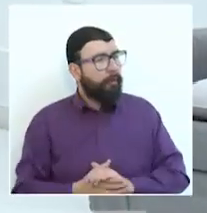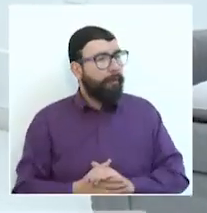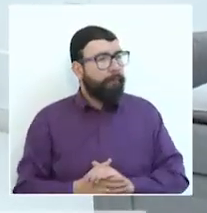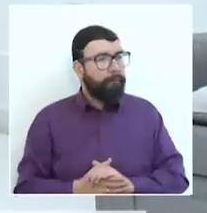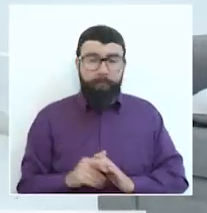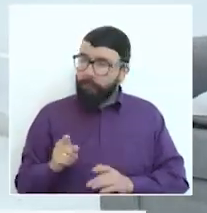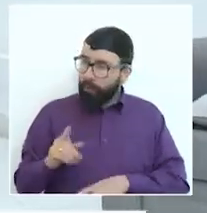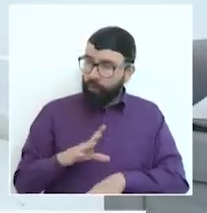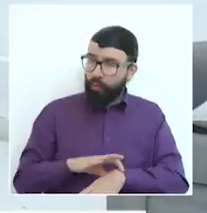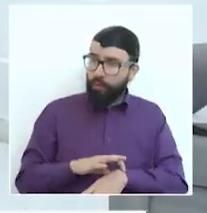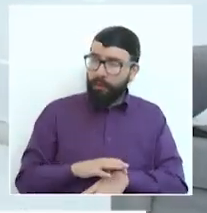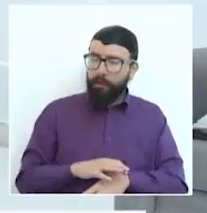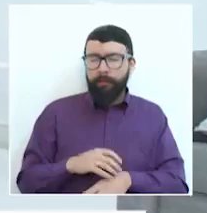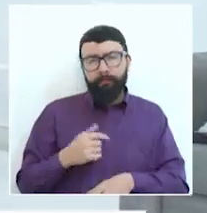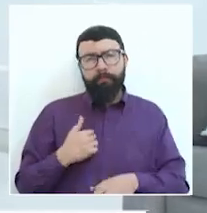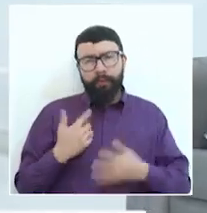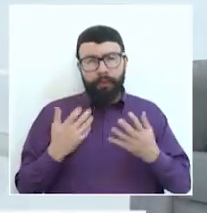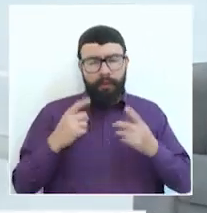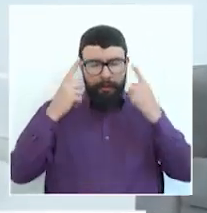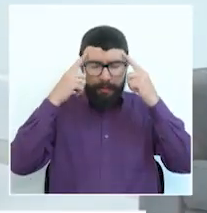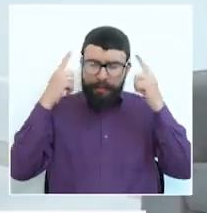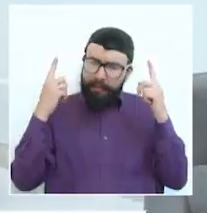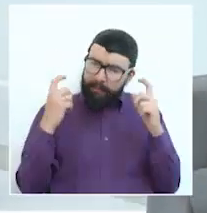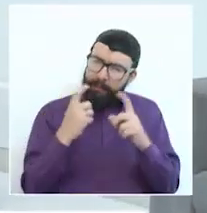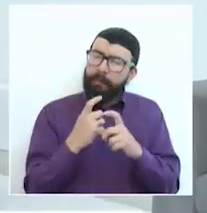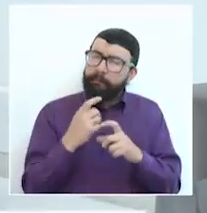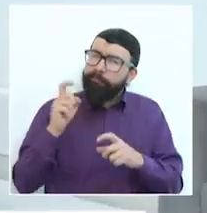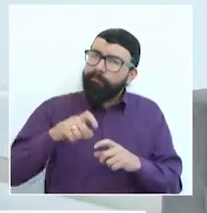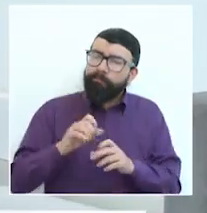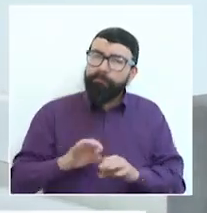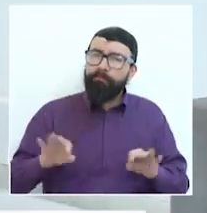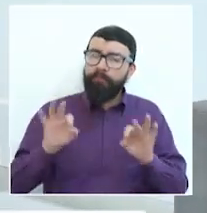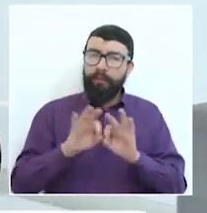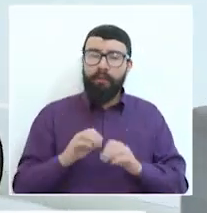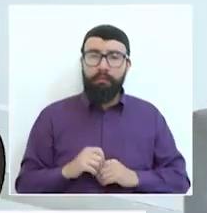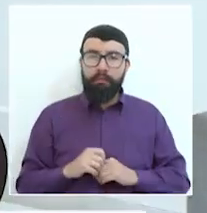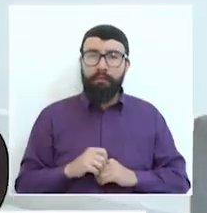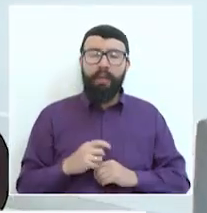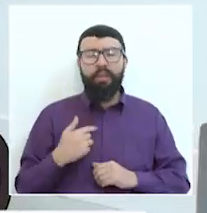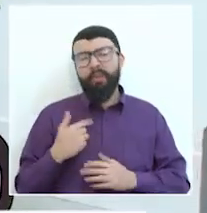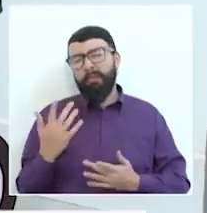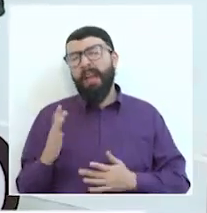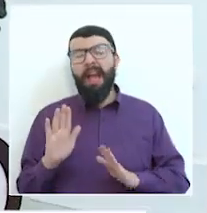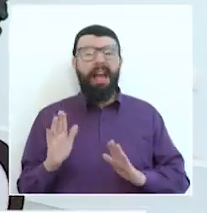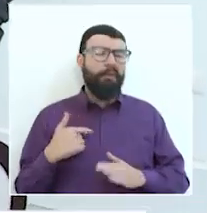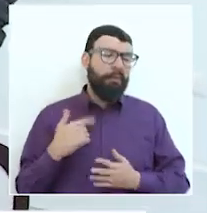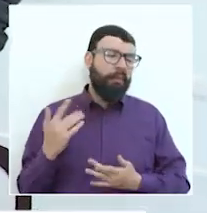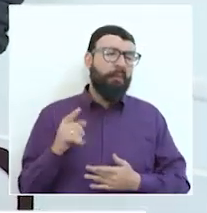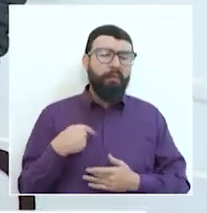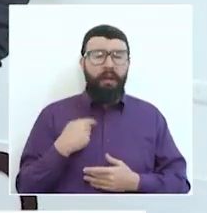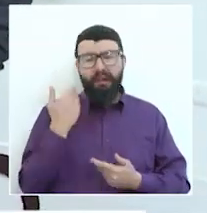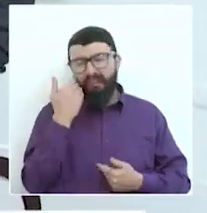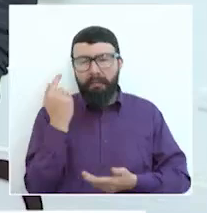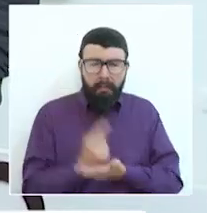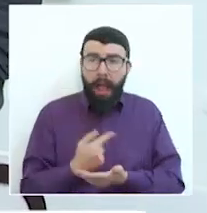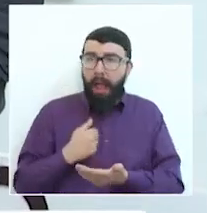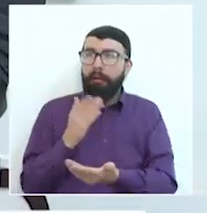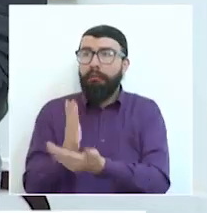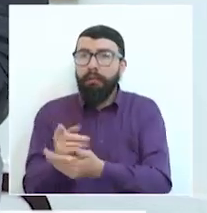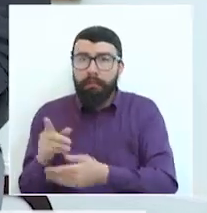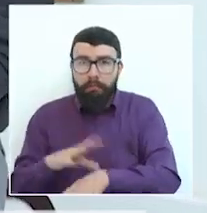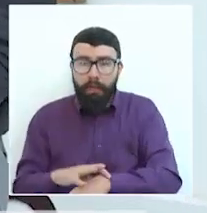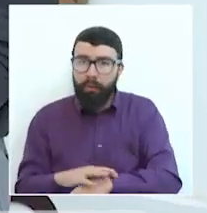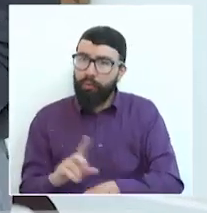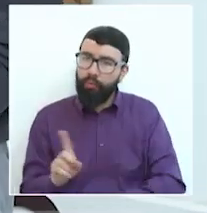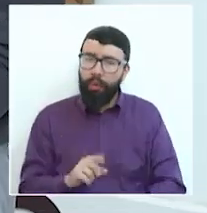pues realmente yo quiero hacer una reflexión. No hay que esperar a estar enfermos para venir donde el médico. Creo que eso